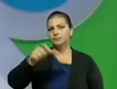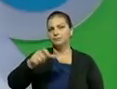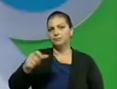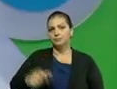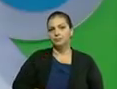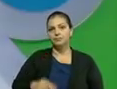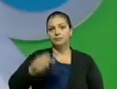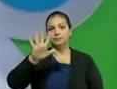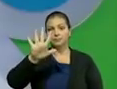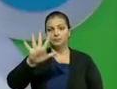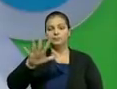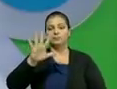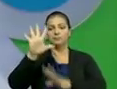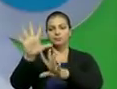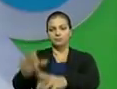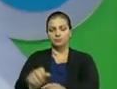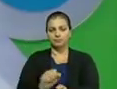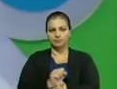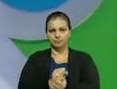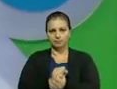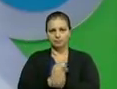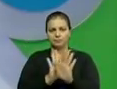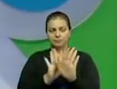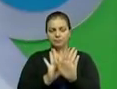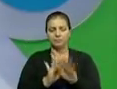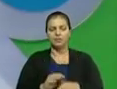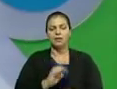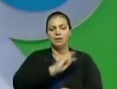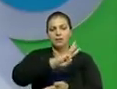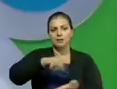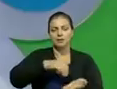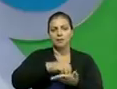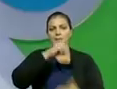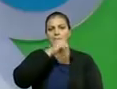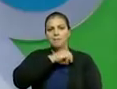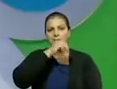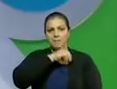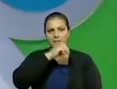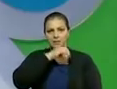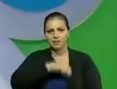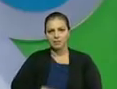provincia de Manabí. Un arma de fuego y varios casquillos fueron levantados como evidencia.